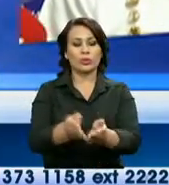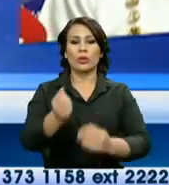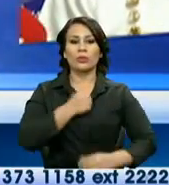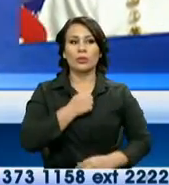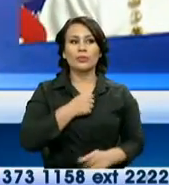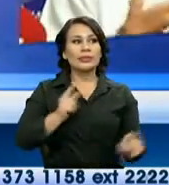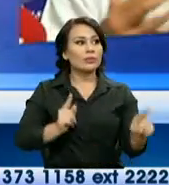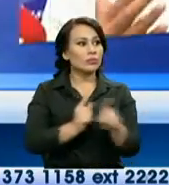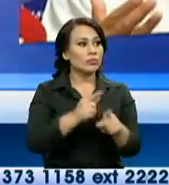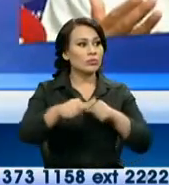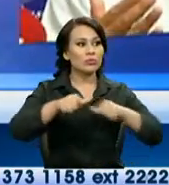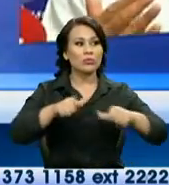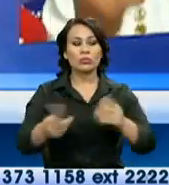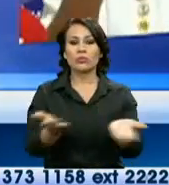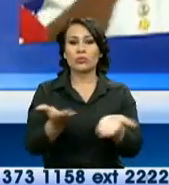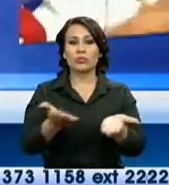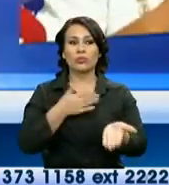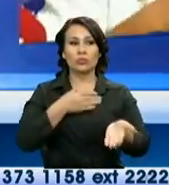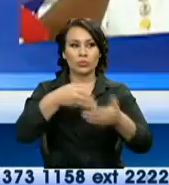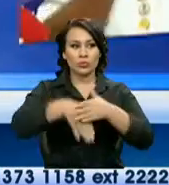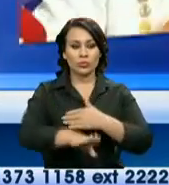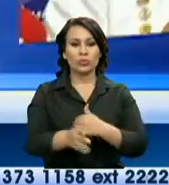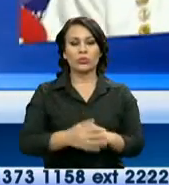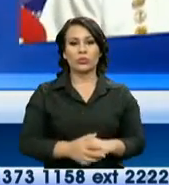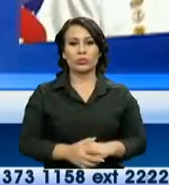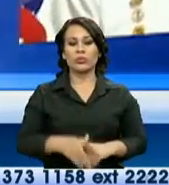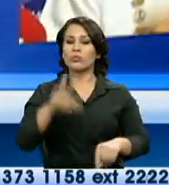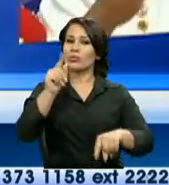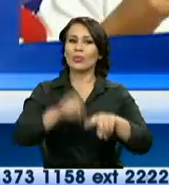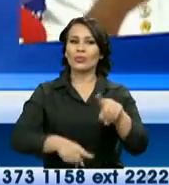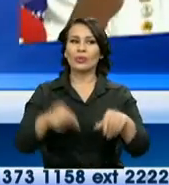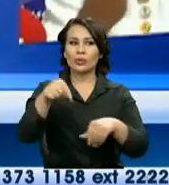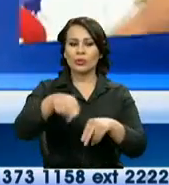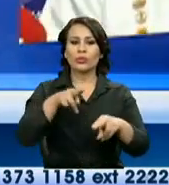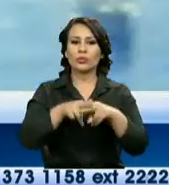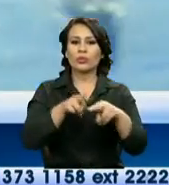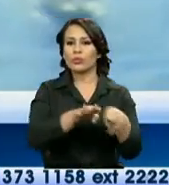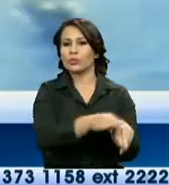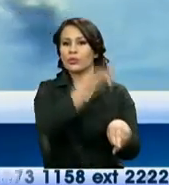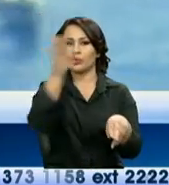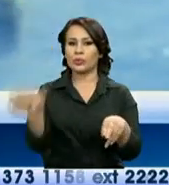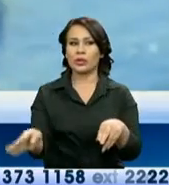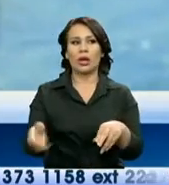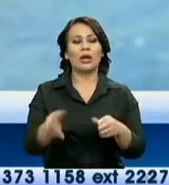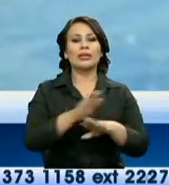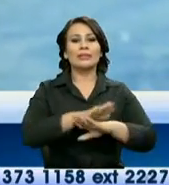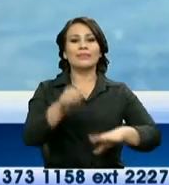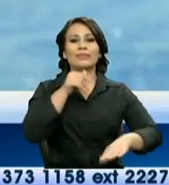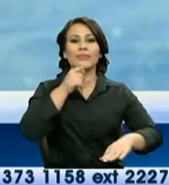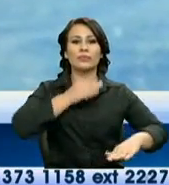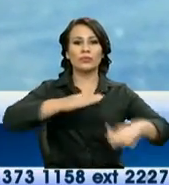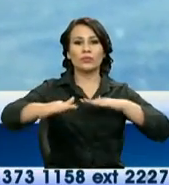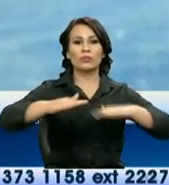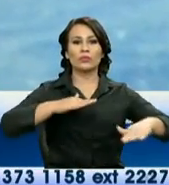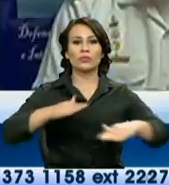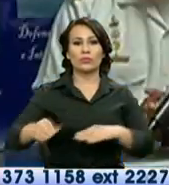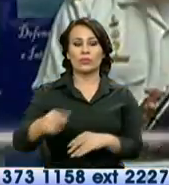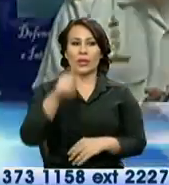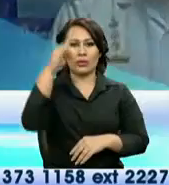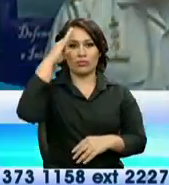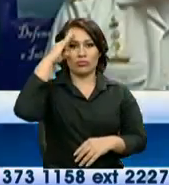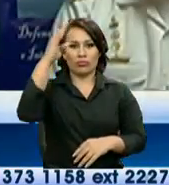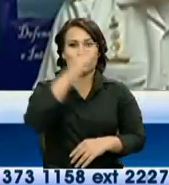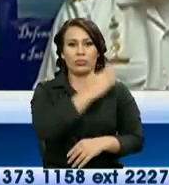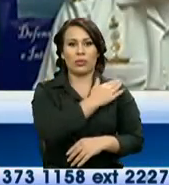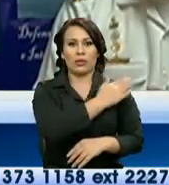este semisumergible, no puede cruzar la frontera y viceversa. Contando con la coordinación de la Armada Colombiana,